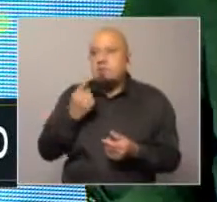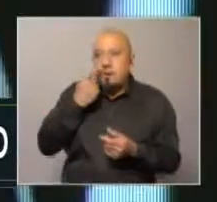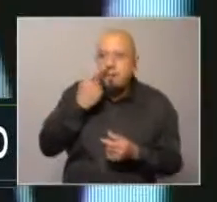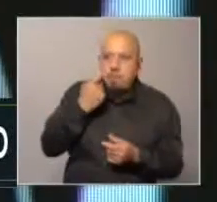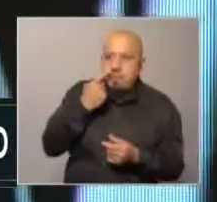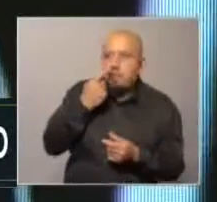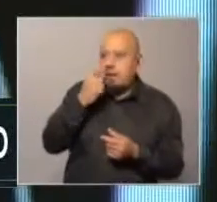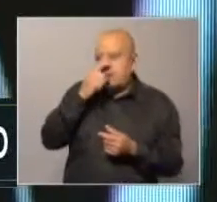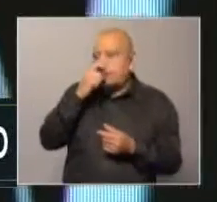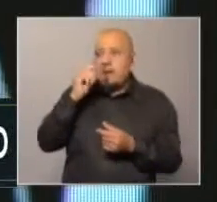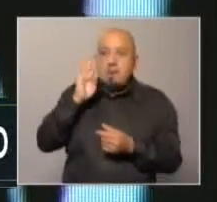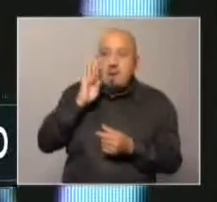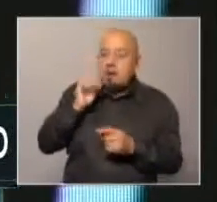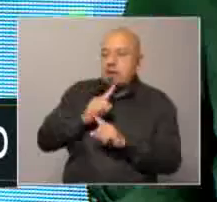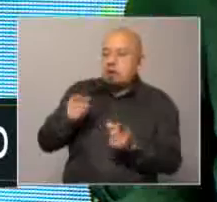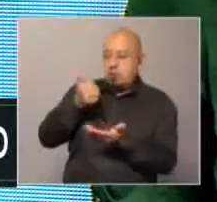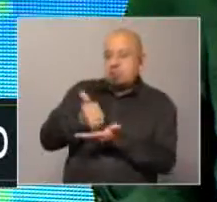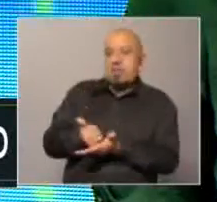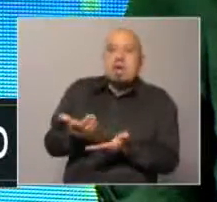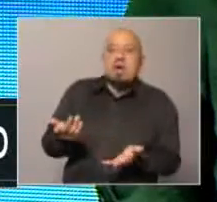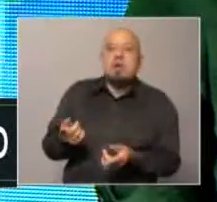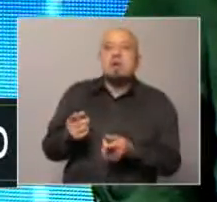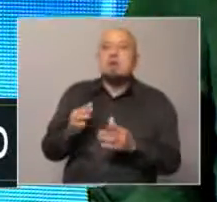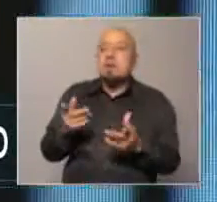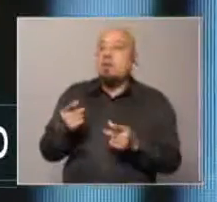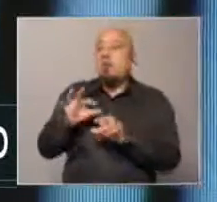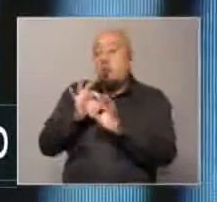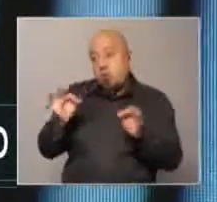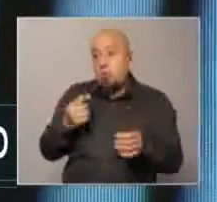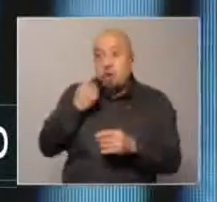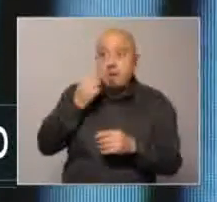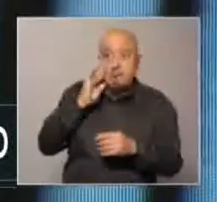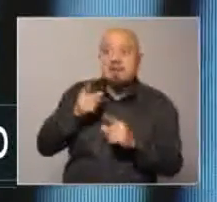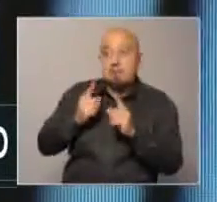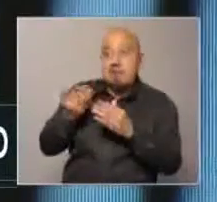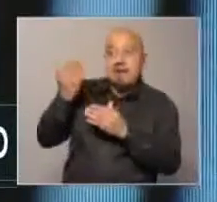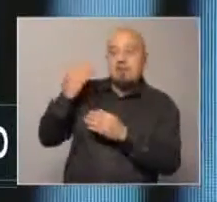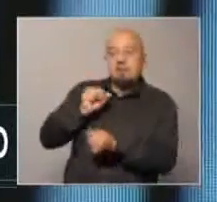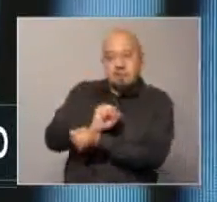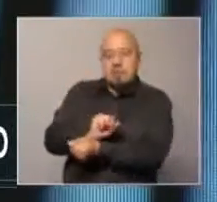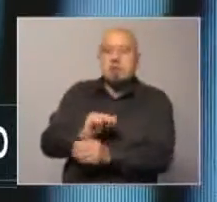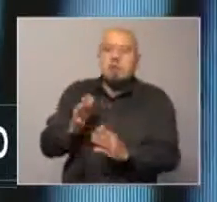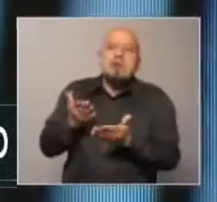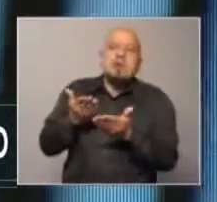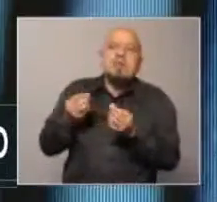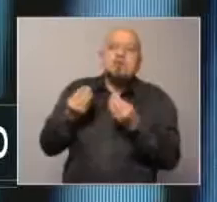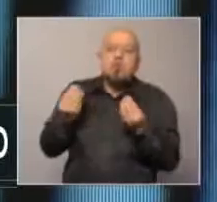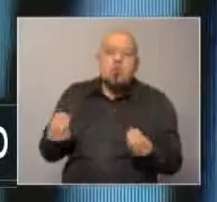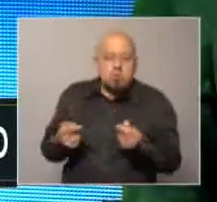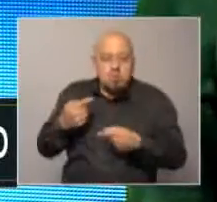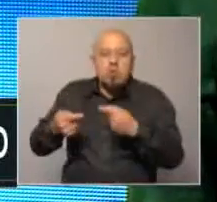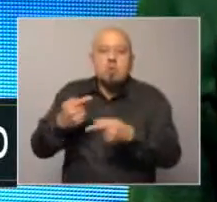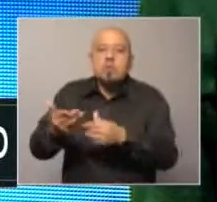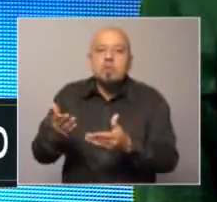incluso padres o madres que también estuvieron vinculados a la privación de libertad. ¿Cuánto pesa todo esto y qué características más de este perfil más humano